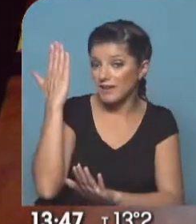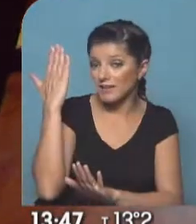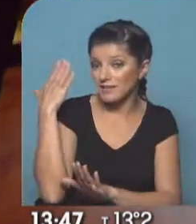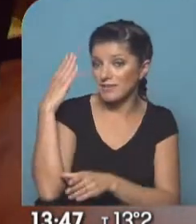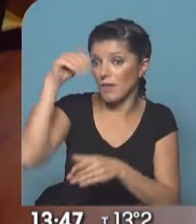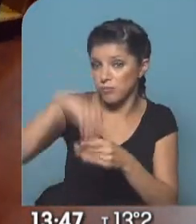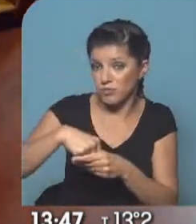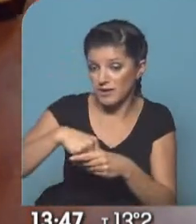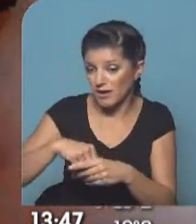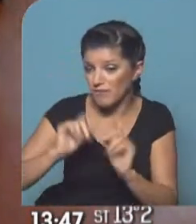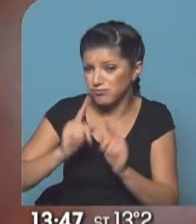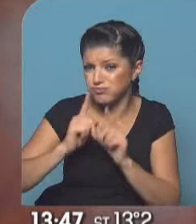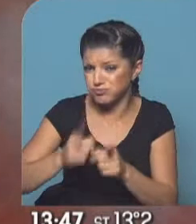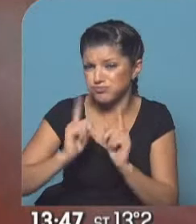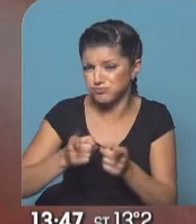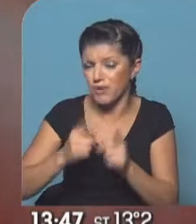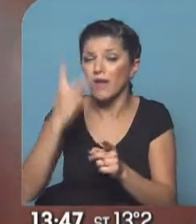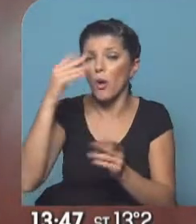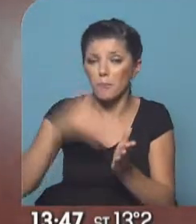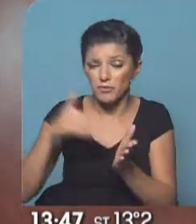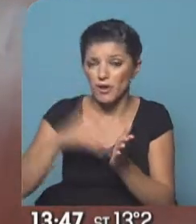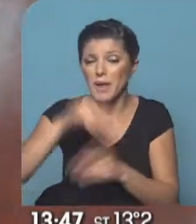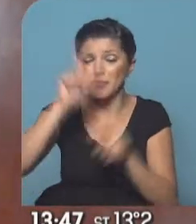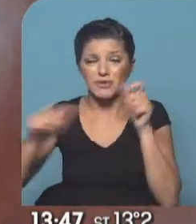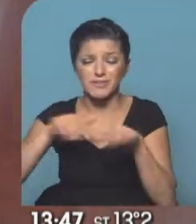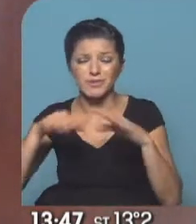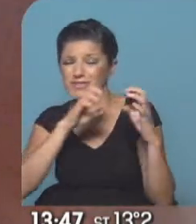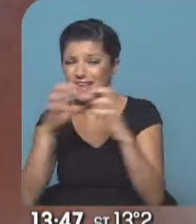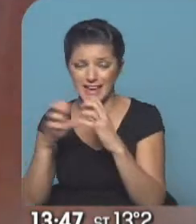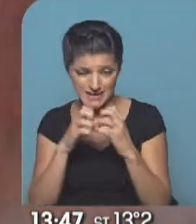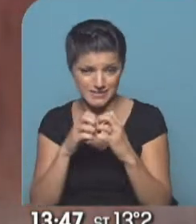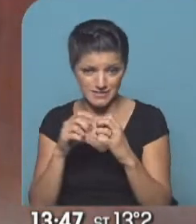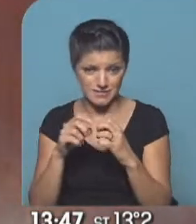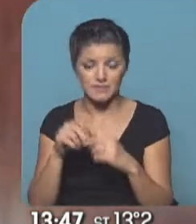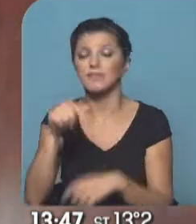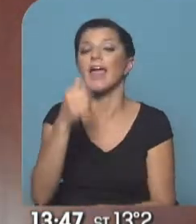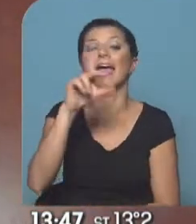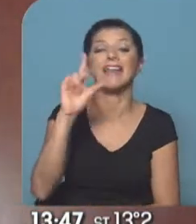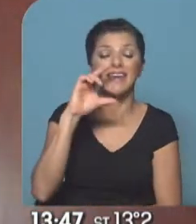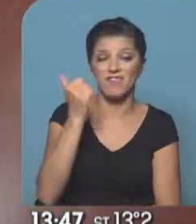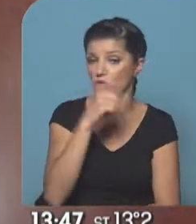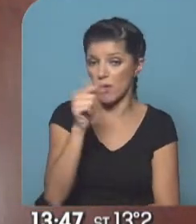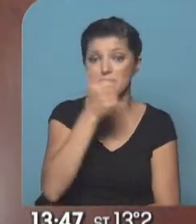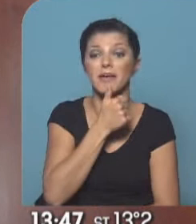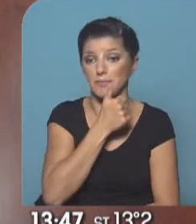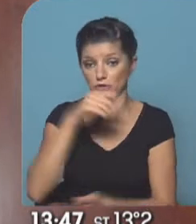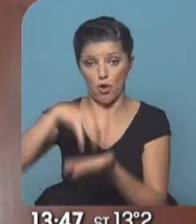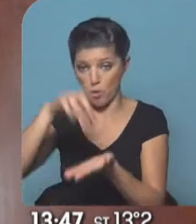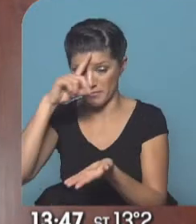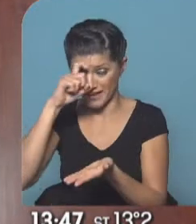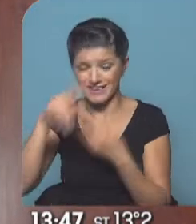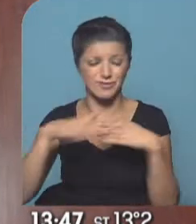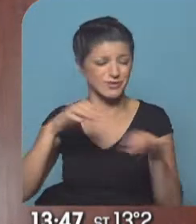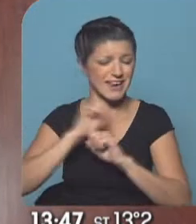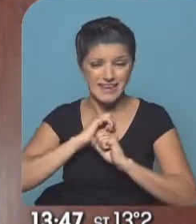dentro, hay 2 millones de personas en niveles críticos. En Libia no hay medicamentos para los hospitales, la situación es